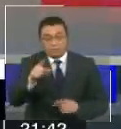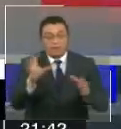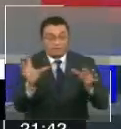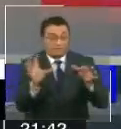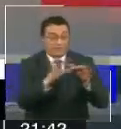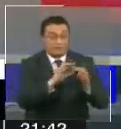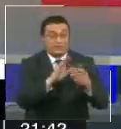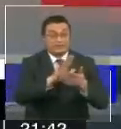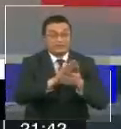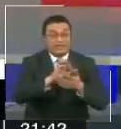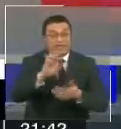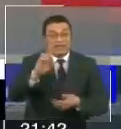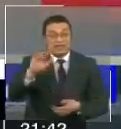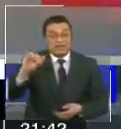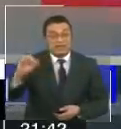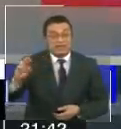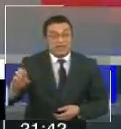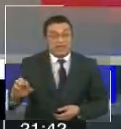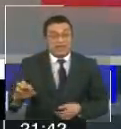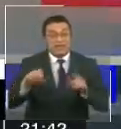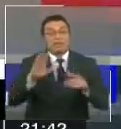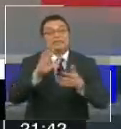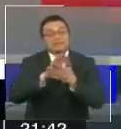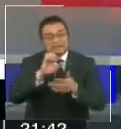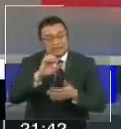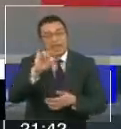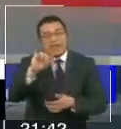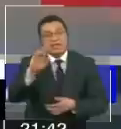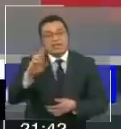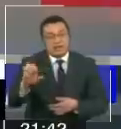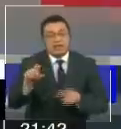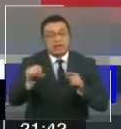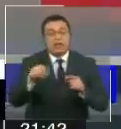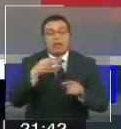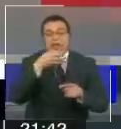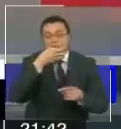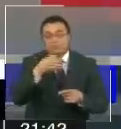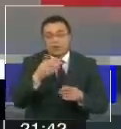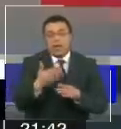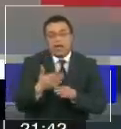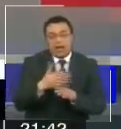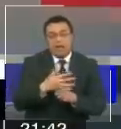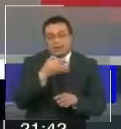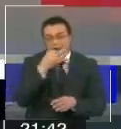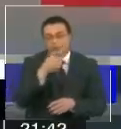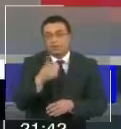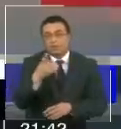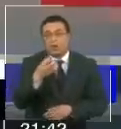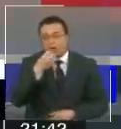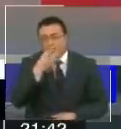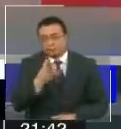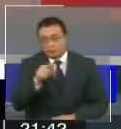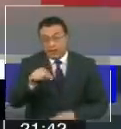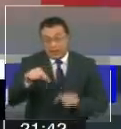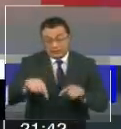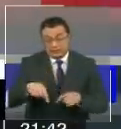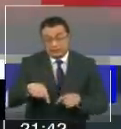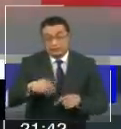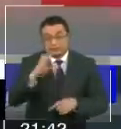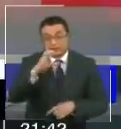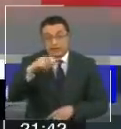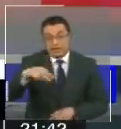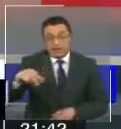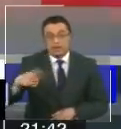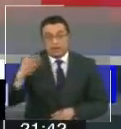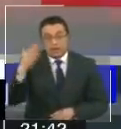con Juan Emilio Cheire, quiero preguntar después por el caso, pero antes hacer mención a una declaración que le hizo aquí en CNN Chile a